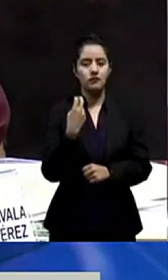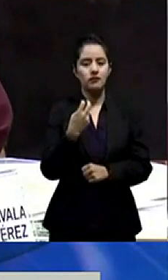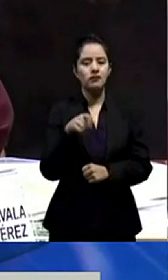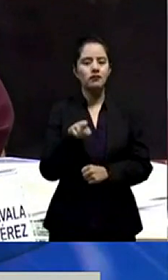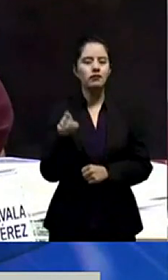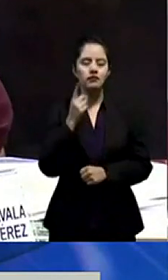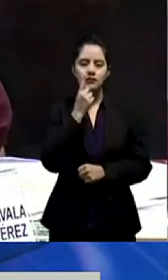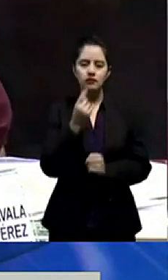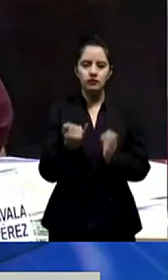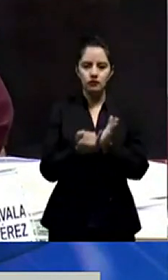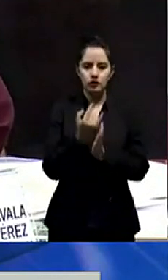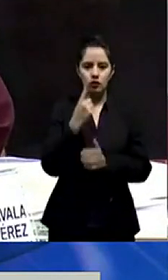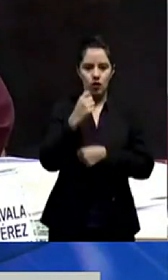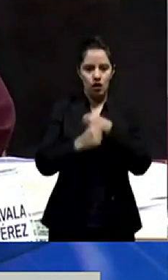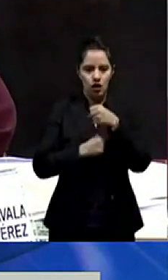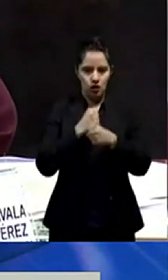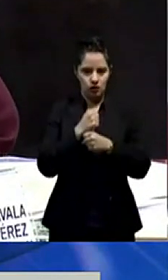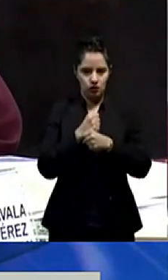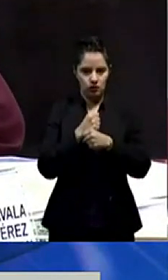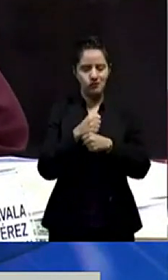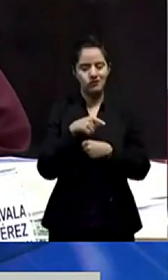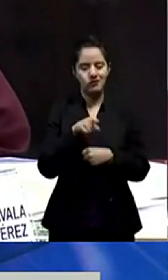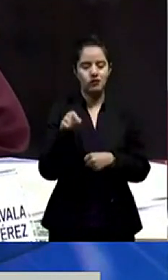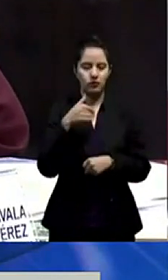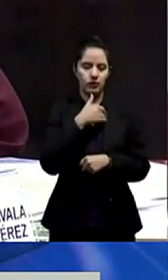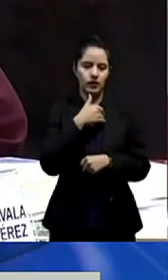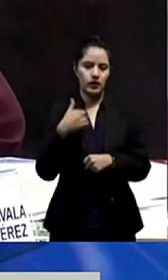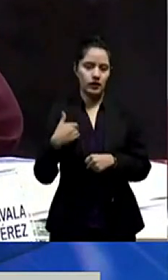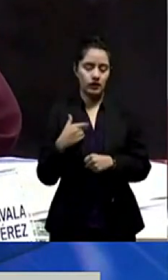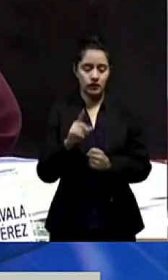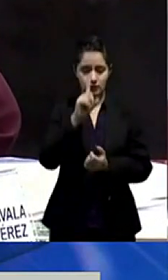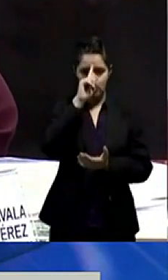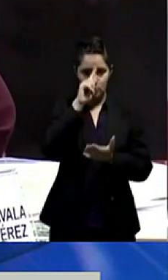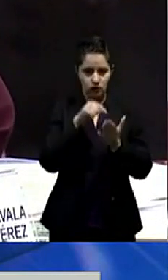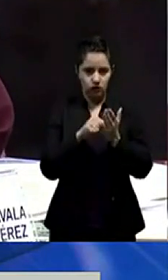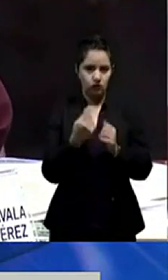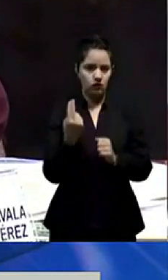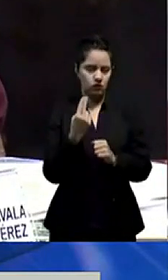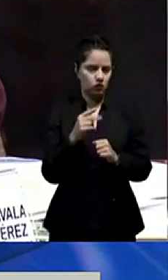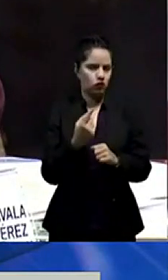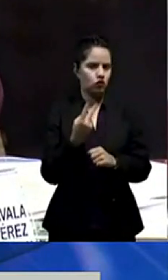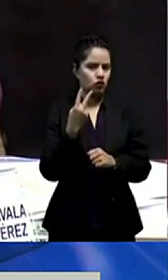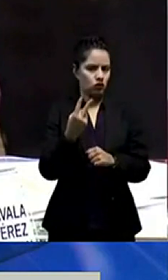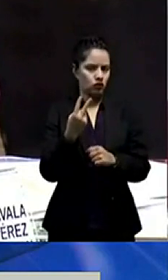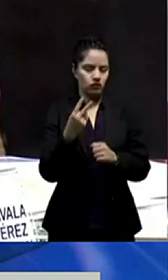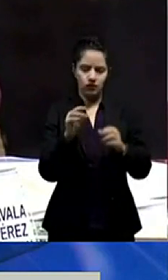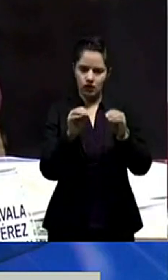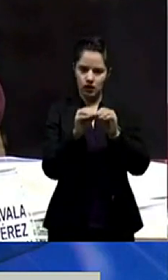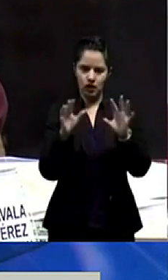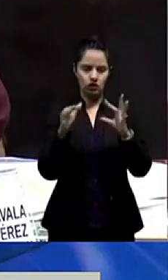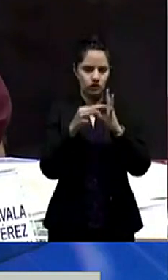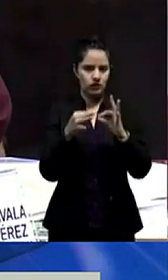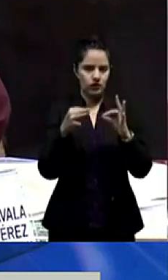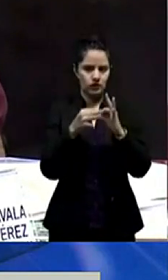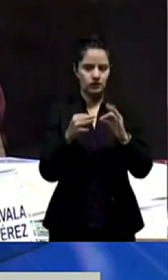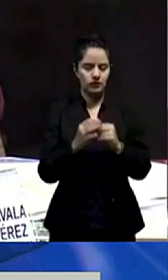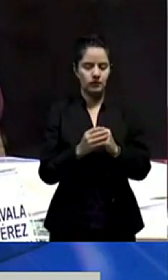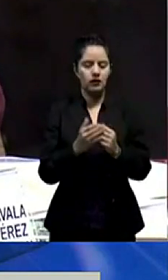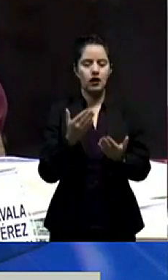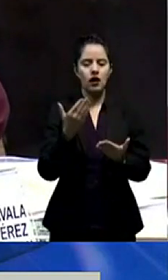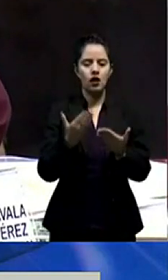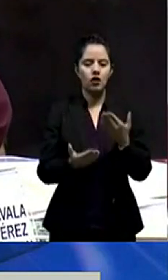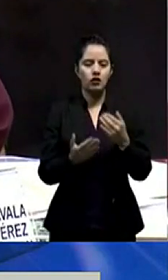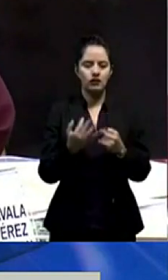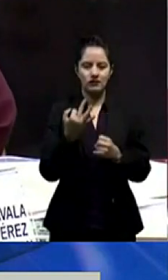por corrupción, hoy esté diciendo que quiere ser presidente de la República. Y Alito Moreno, que hace unas